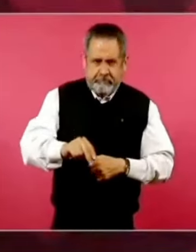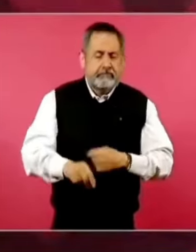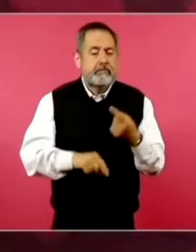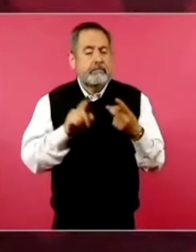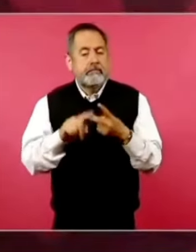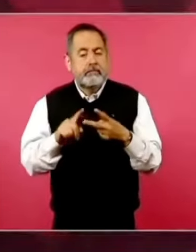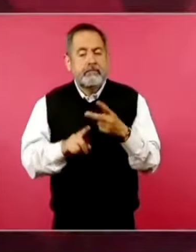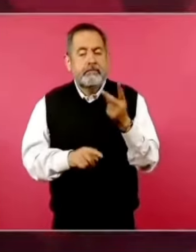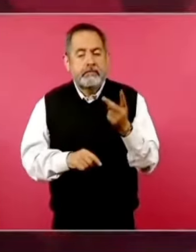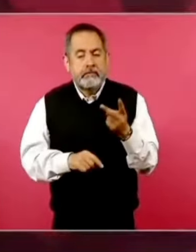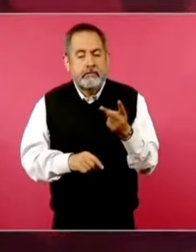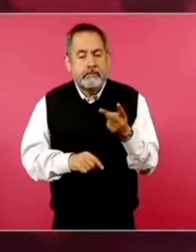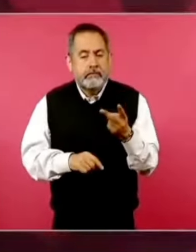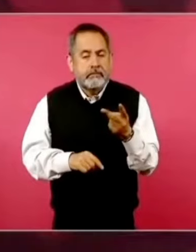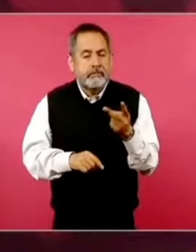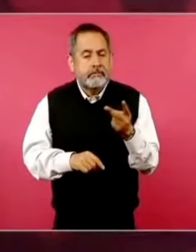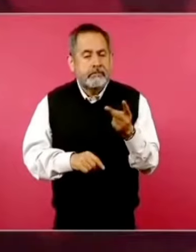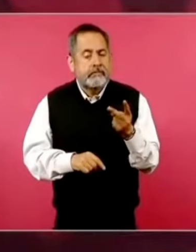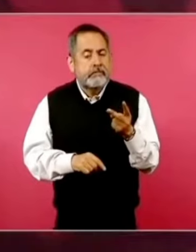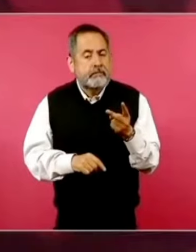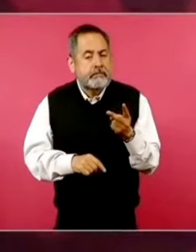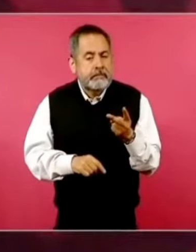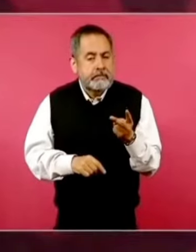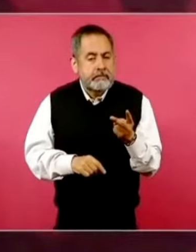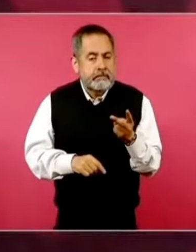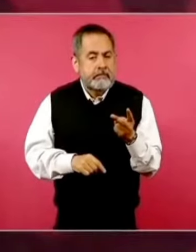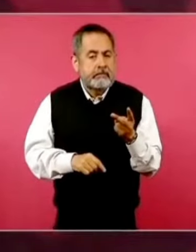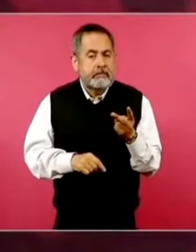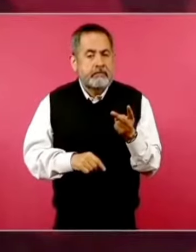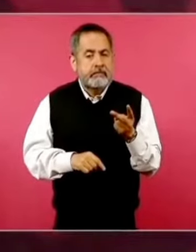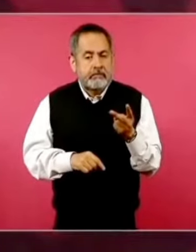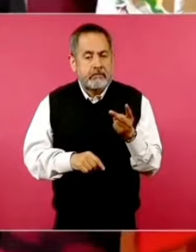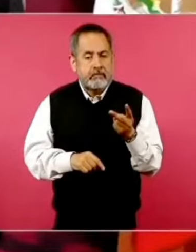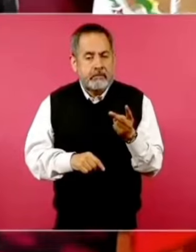no hacer un gobierno